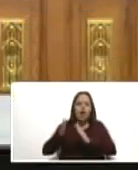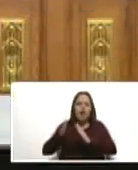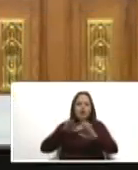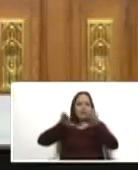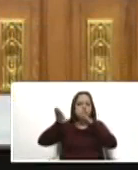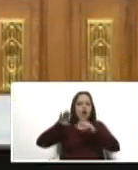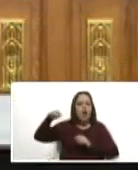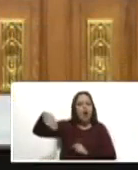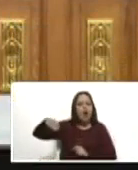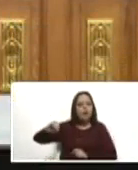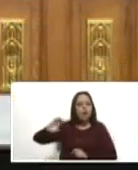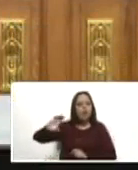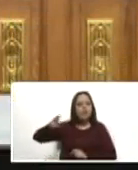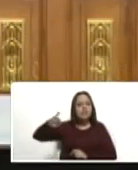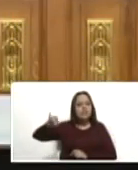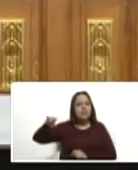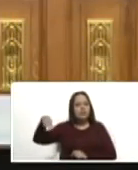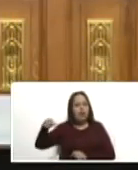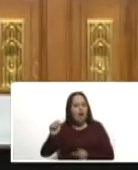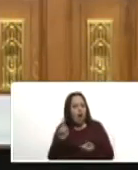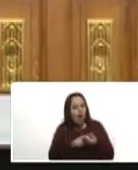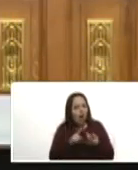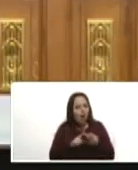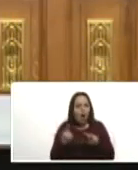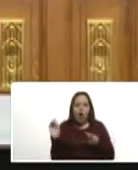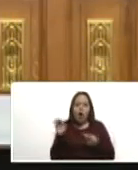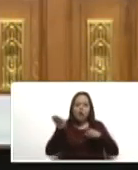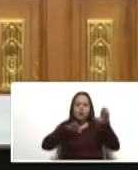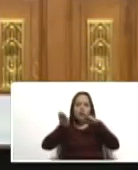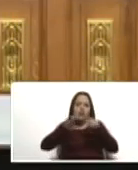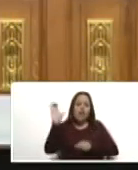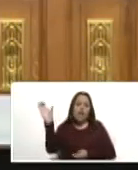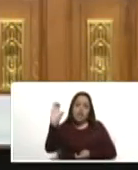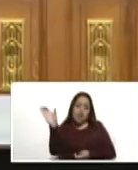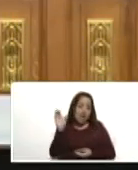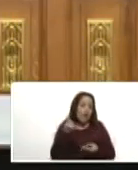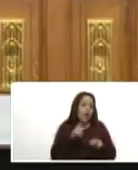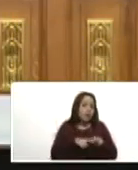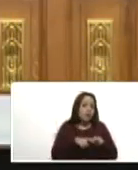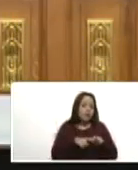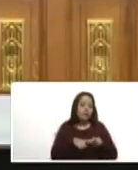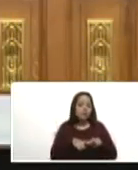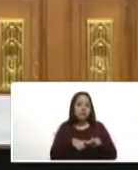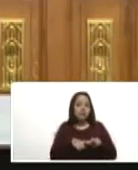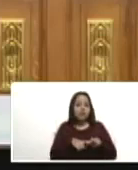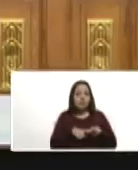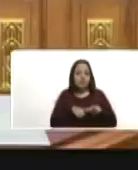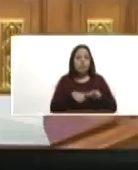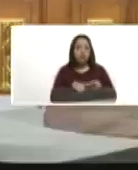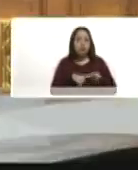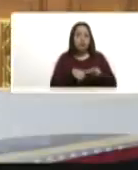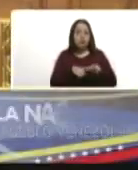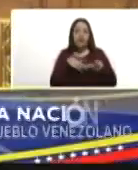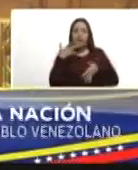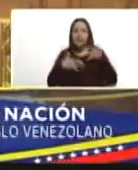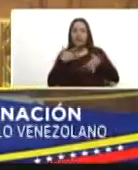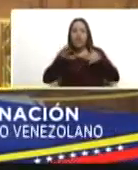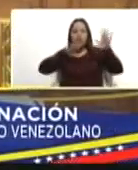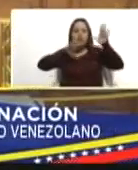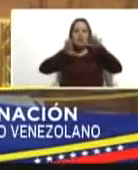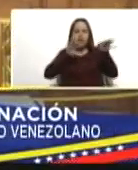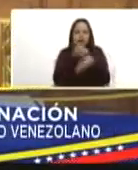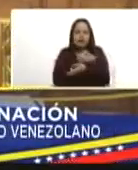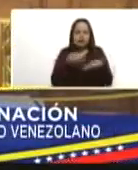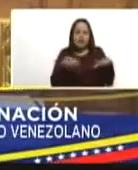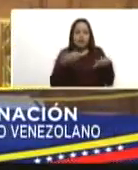mochima Quiero ir a la ruta turística de Caracas una ruta turística buenísima que te